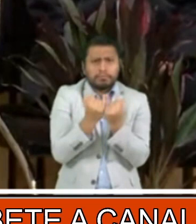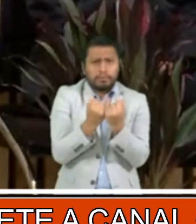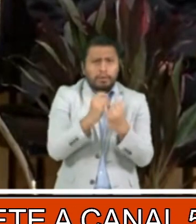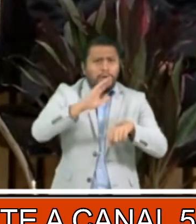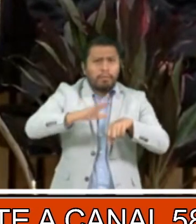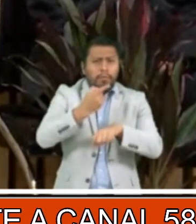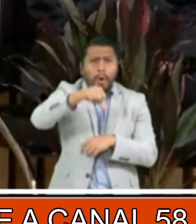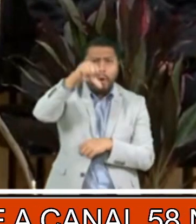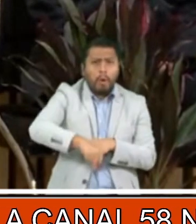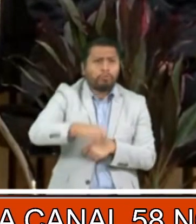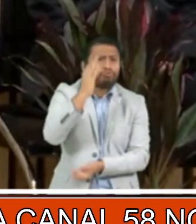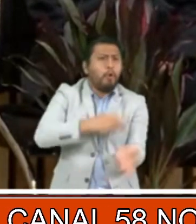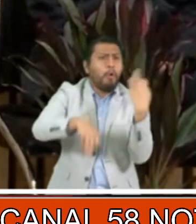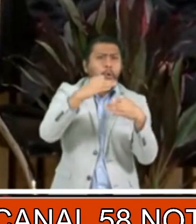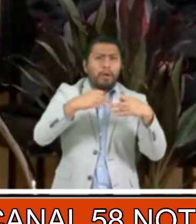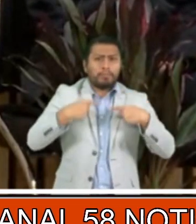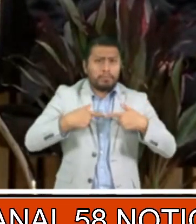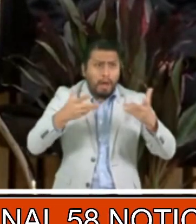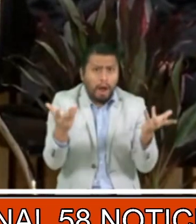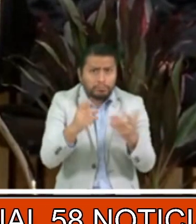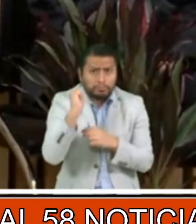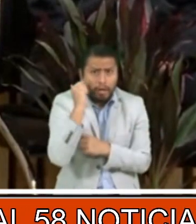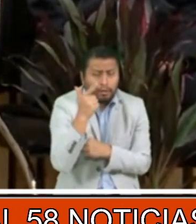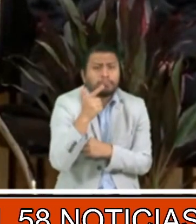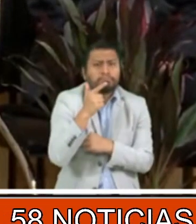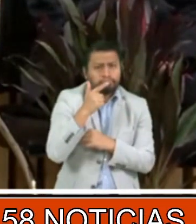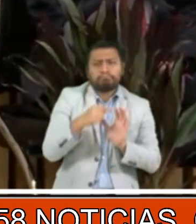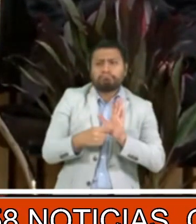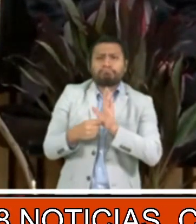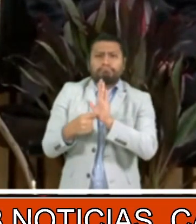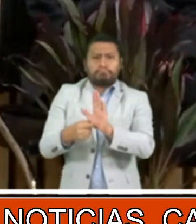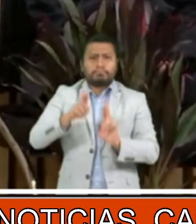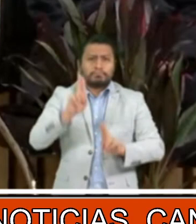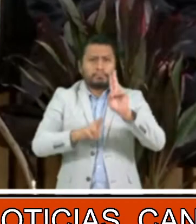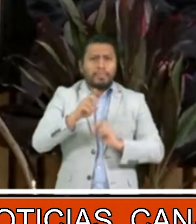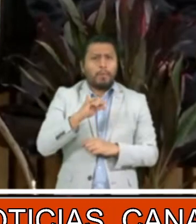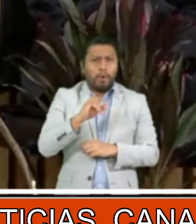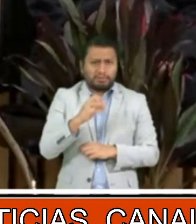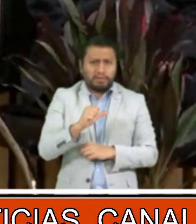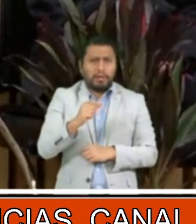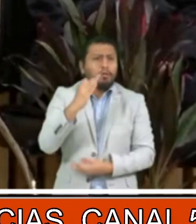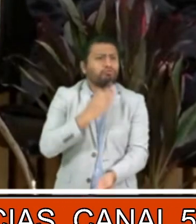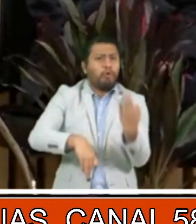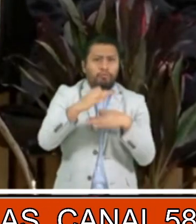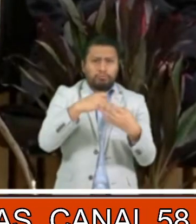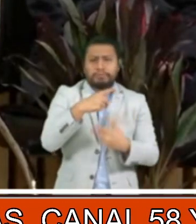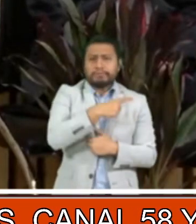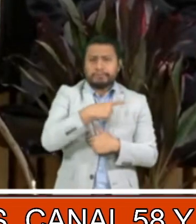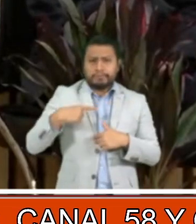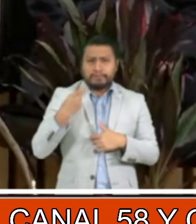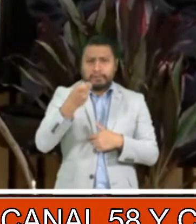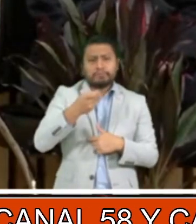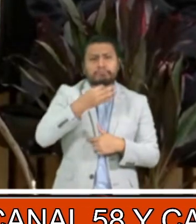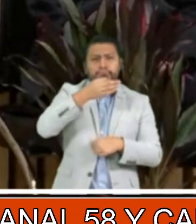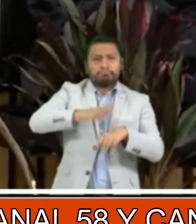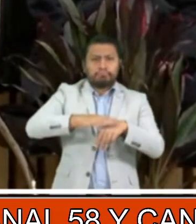de la ciudadanía son un mensaje democrático y todos, absolutamente todos, debemos estar atentos a ese